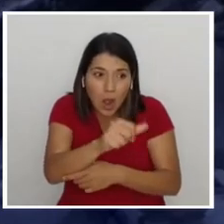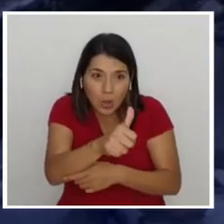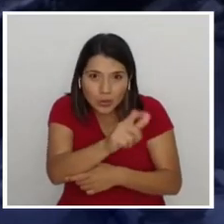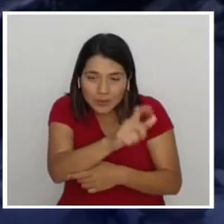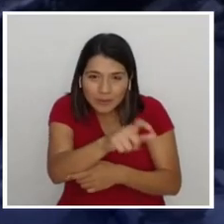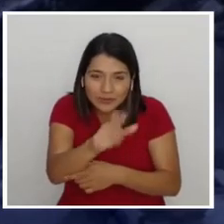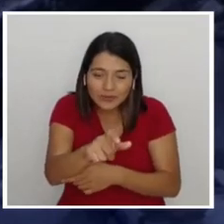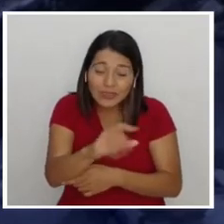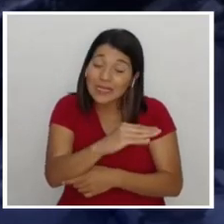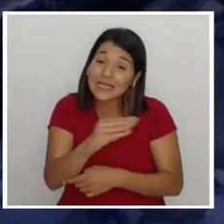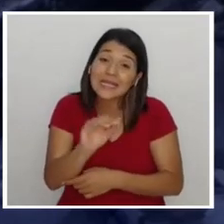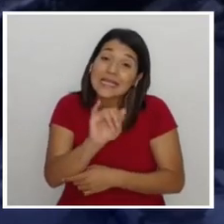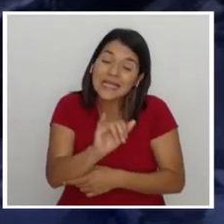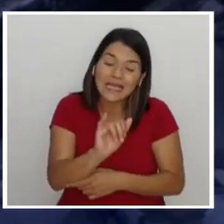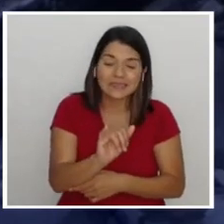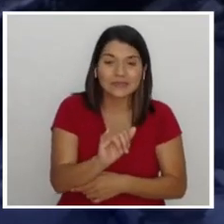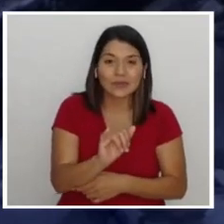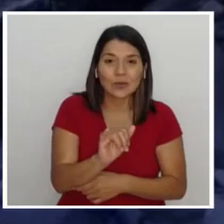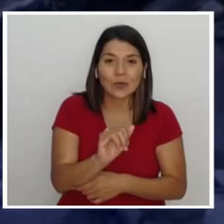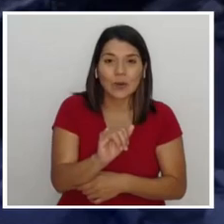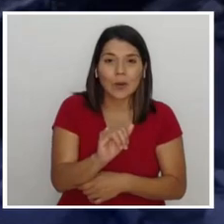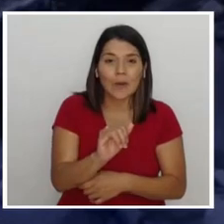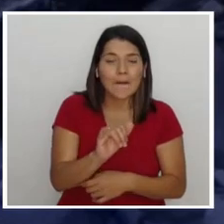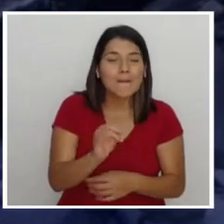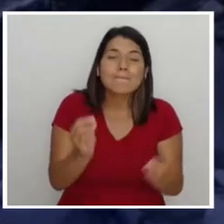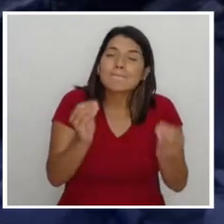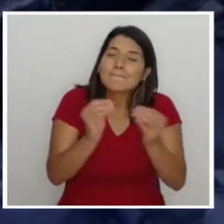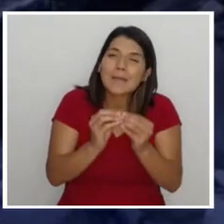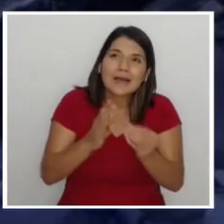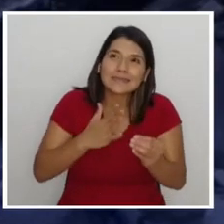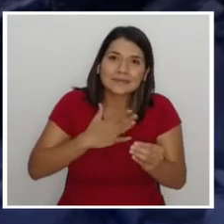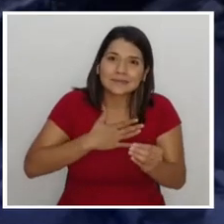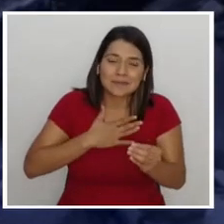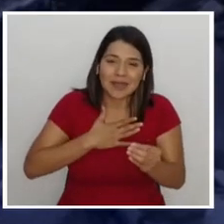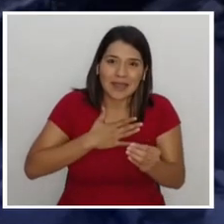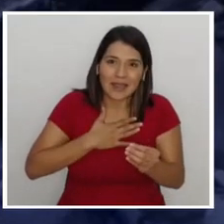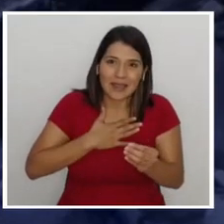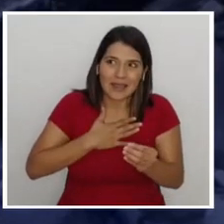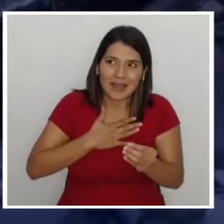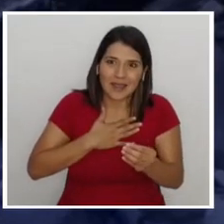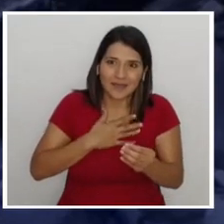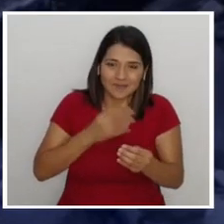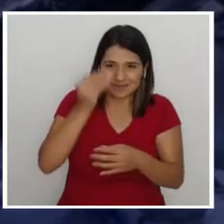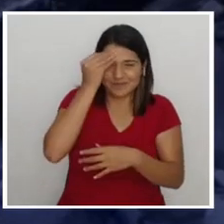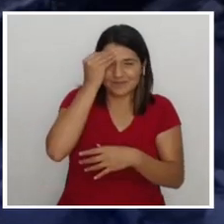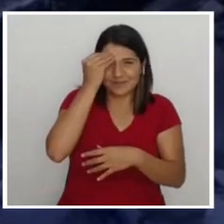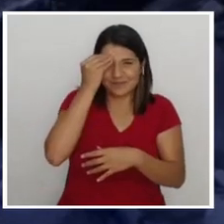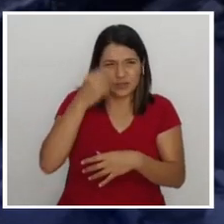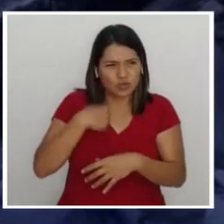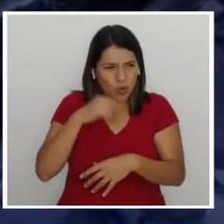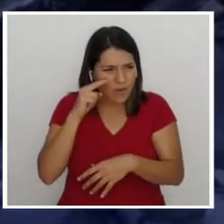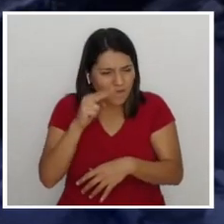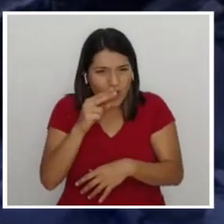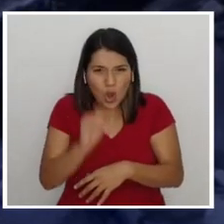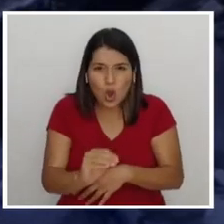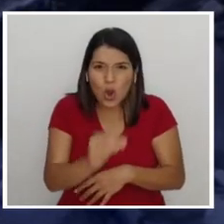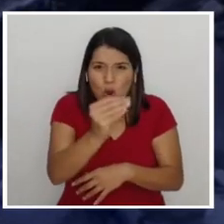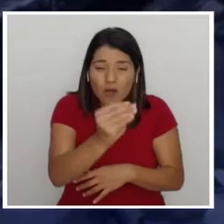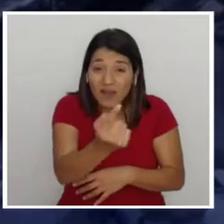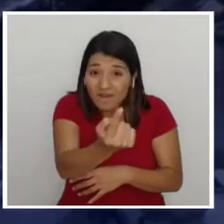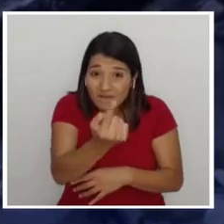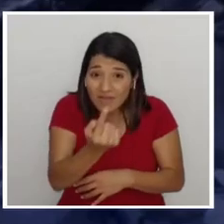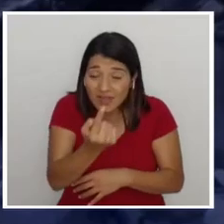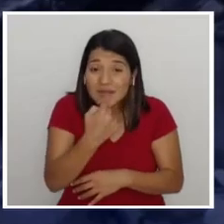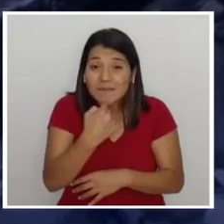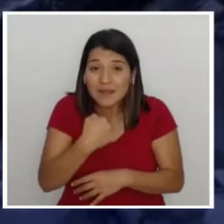que más me han marcado. Me ha marcado la vida ver a muchachos que se han acercado a mí y que me han dicho gracias por